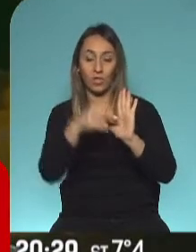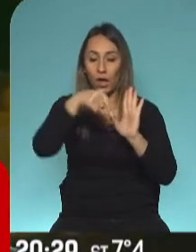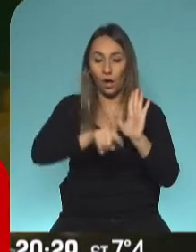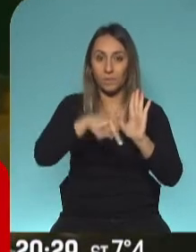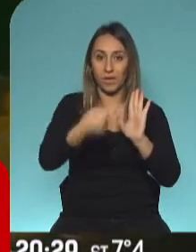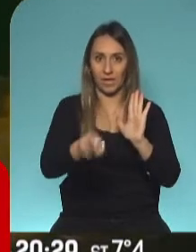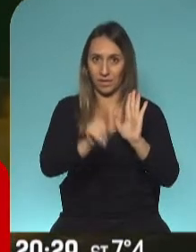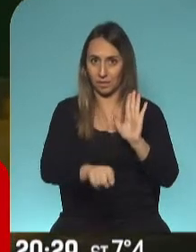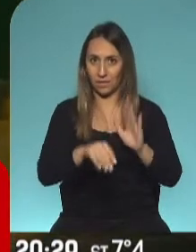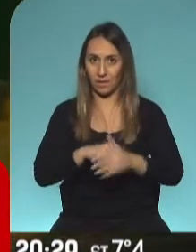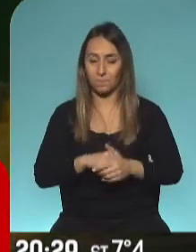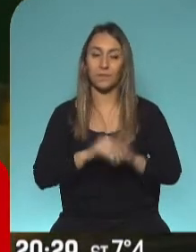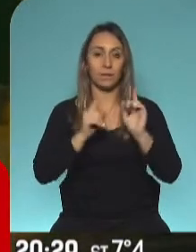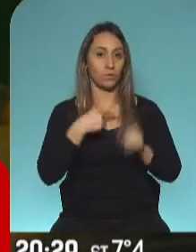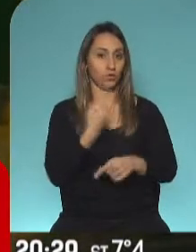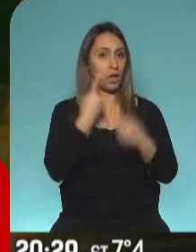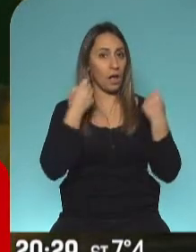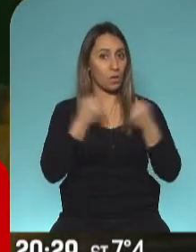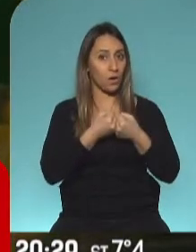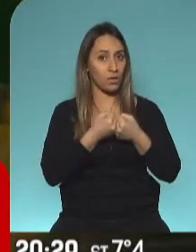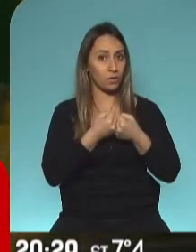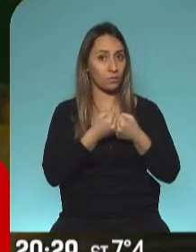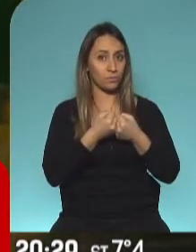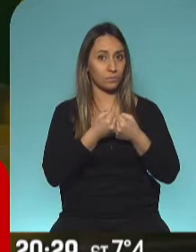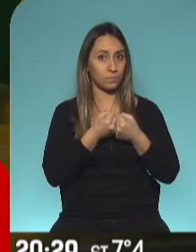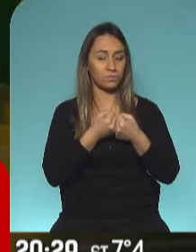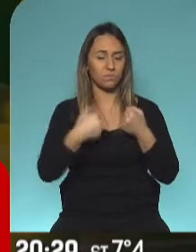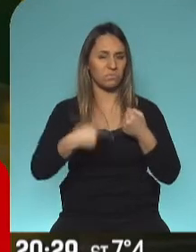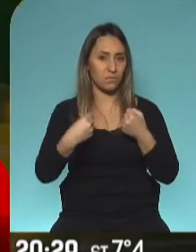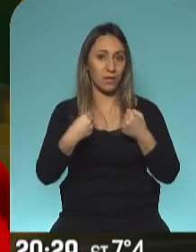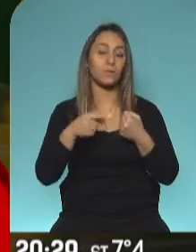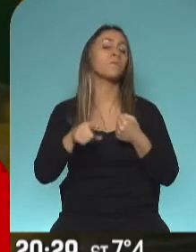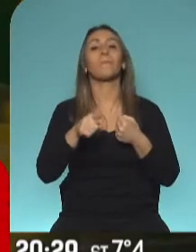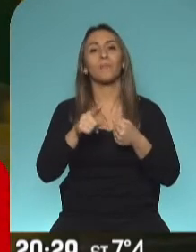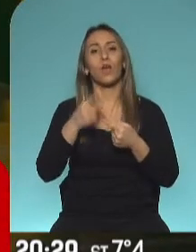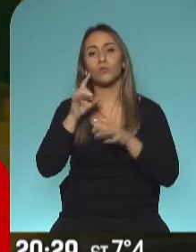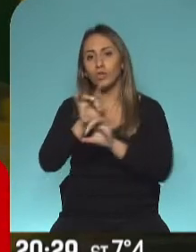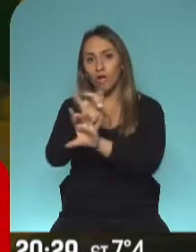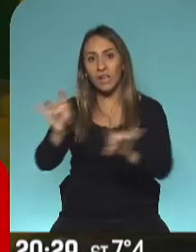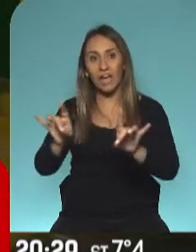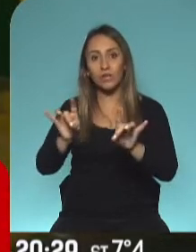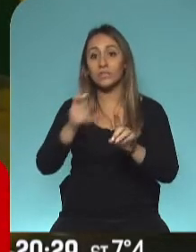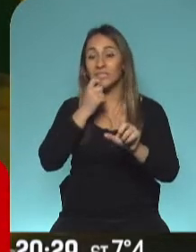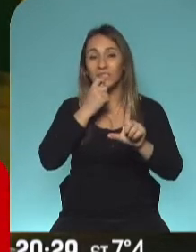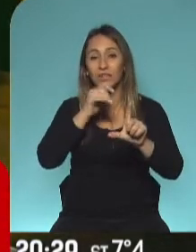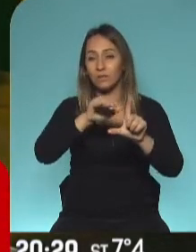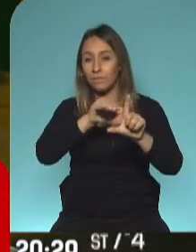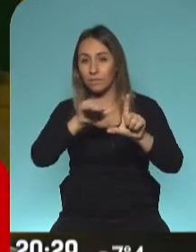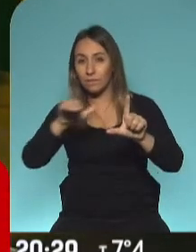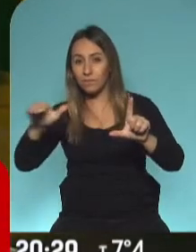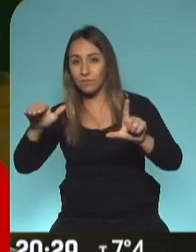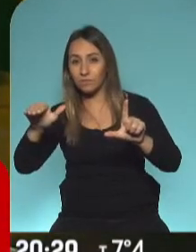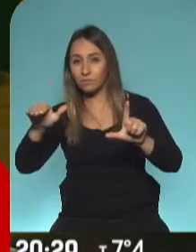consensuamos que en la medida que esta evolución en los casos de contagio que se viene verificando se mantenga es razonable se